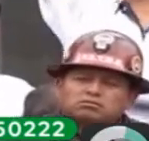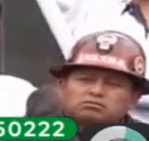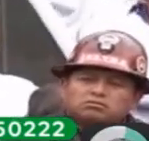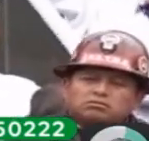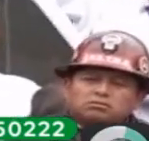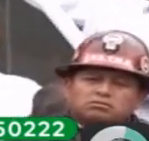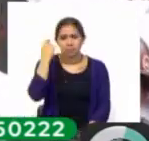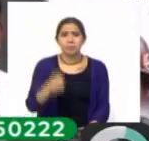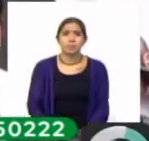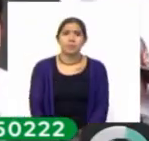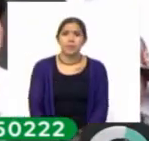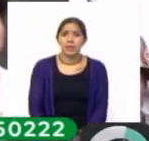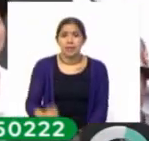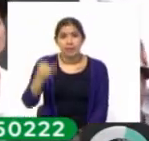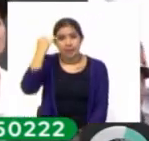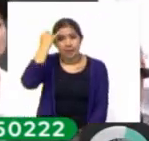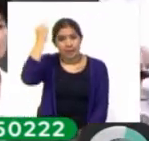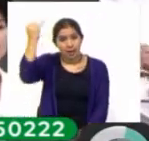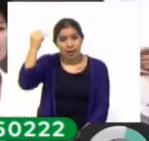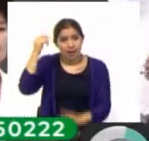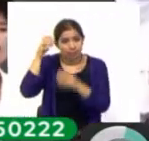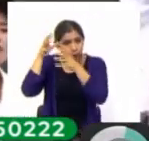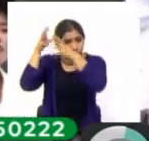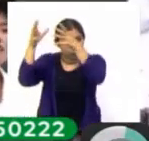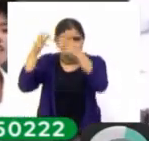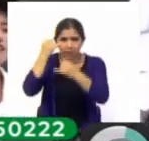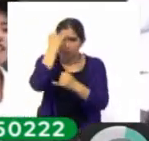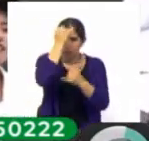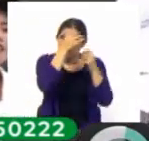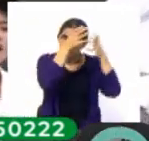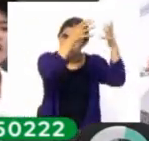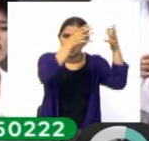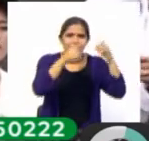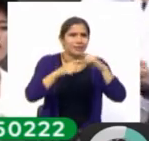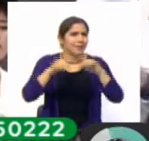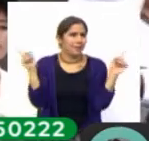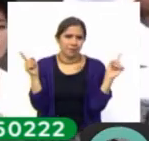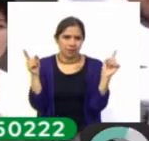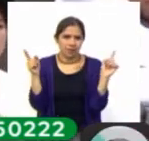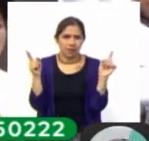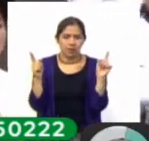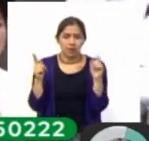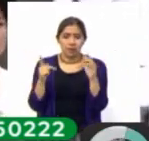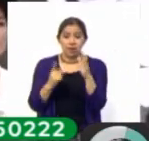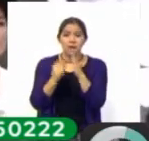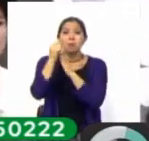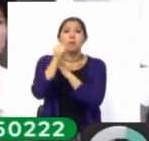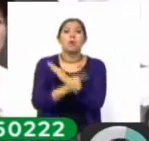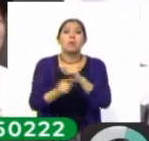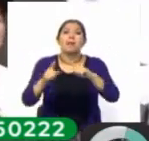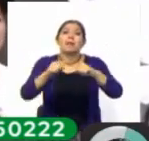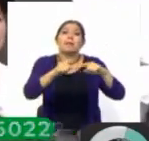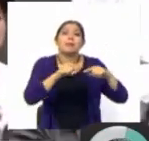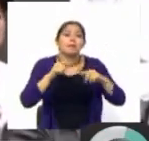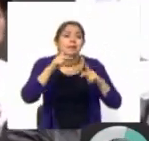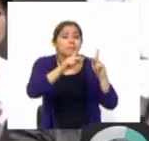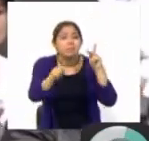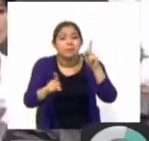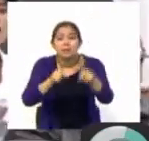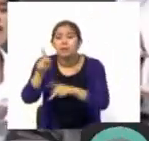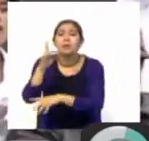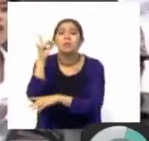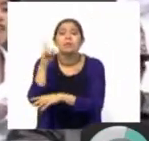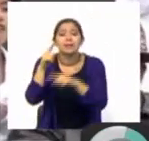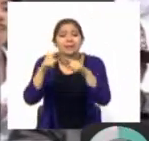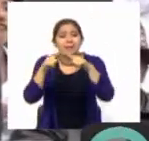de la ideología o el programa, se someten a la voluntad del pueblo boliviano.